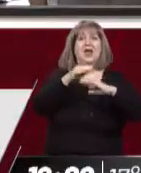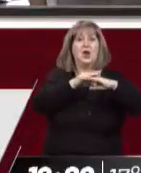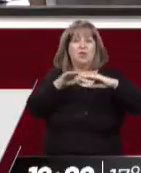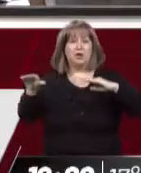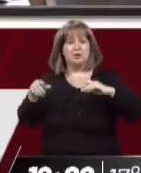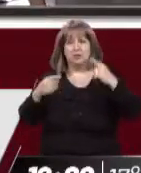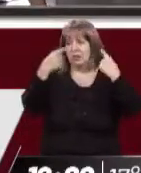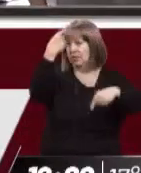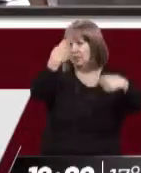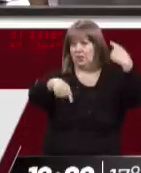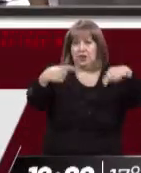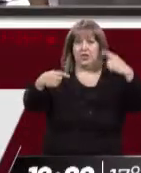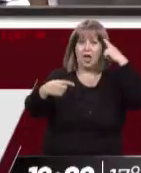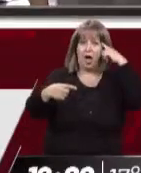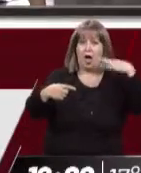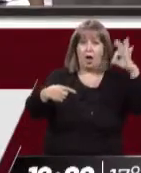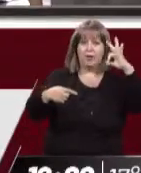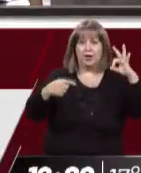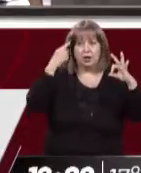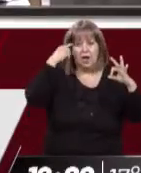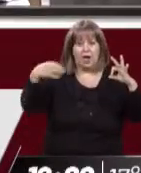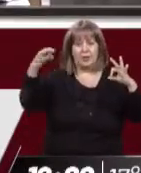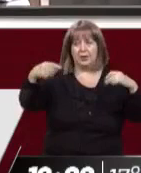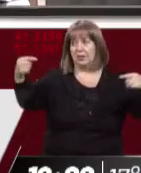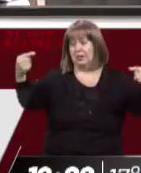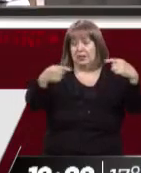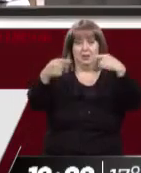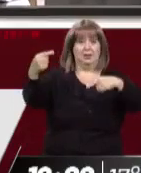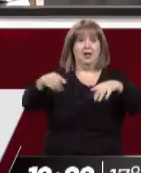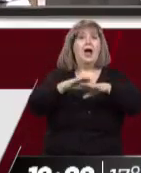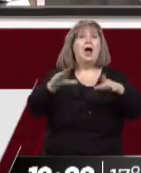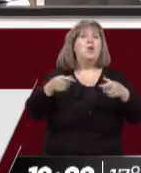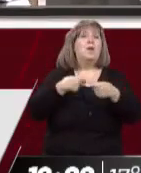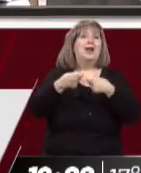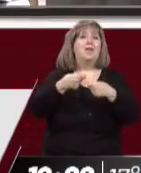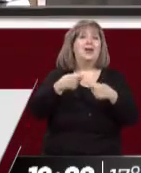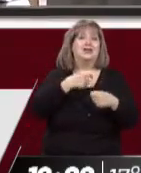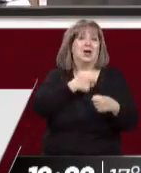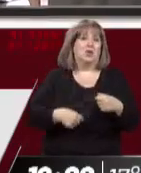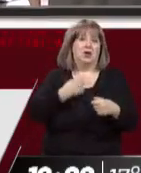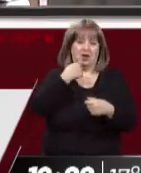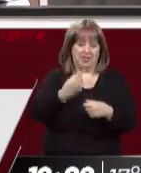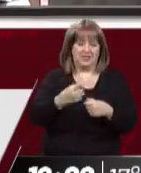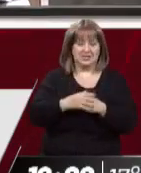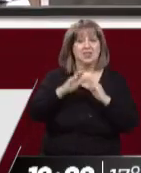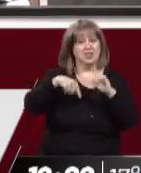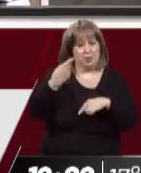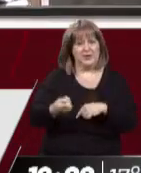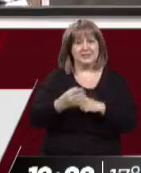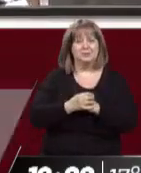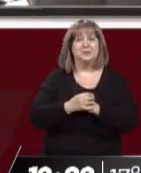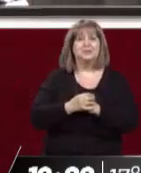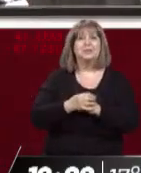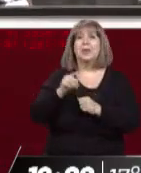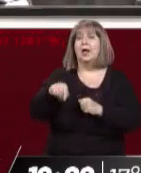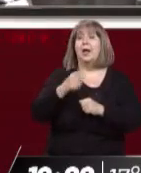un planteo bastante claro en ese sentido. Bien. Y veremos cuando se traslade a la mesa con los empresarios y el propio gobierno, ¿no? Bien. Claro. Veremos qué ocurre entonces. Gracias, Pablo. Bueno, aquí en